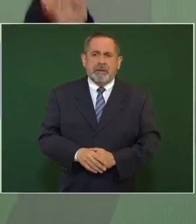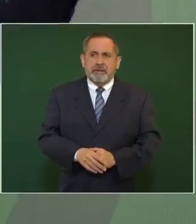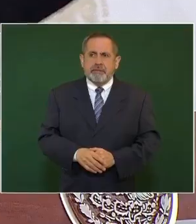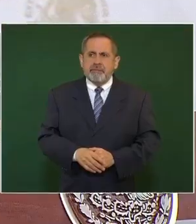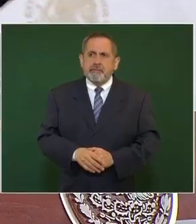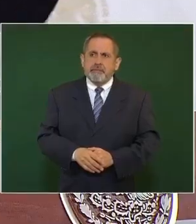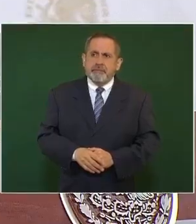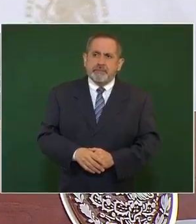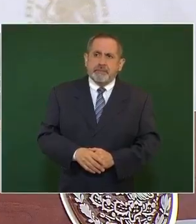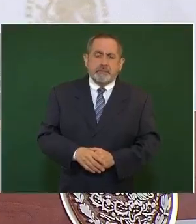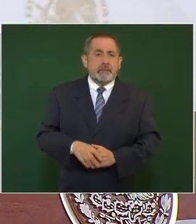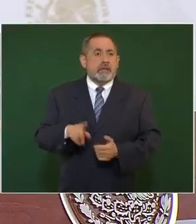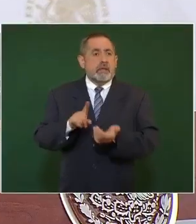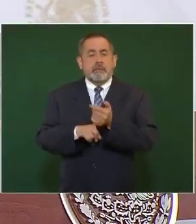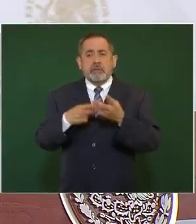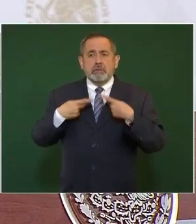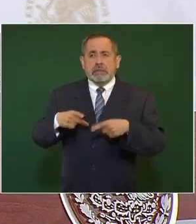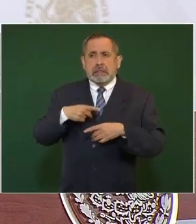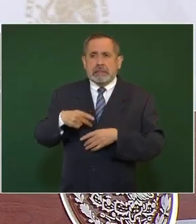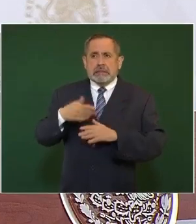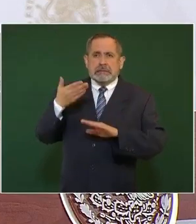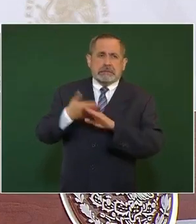y no solo se afecta a él,